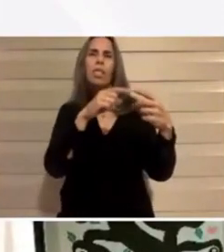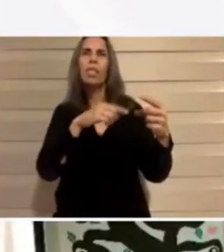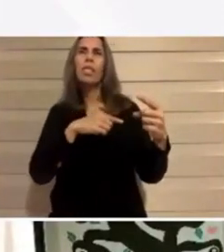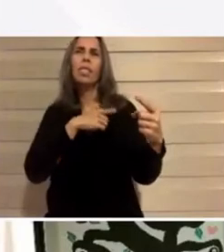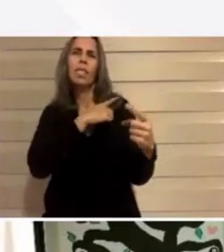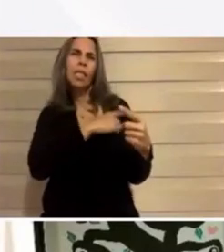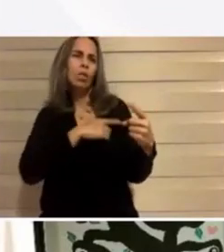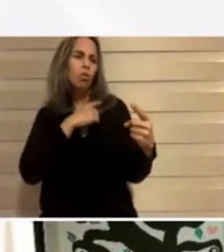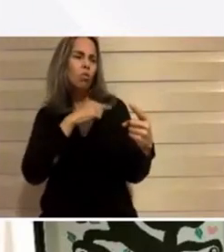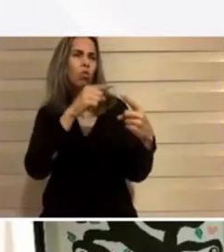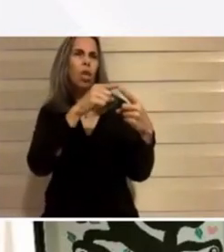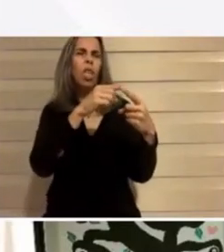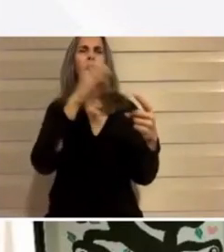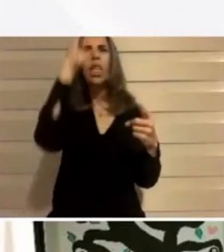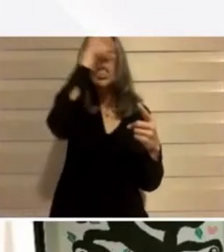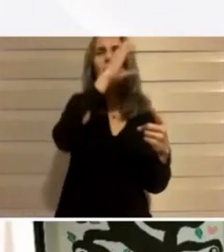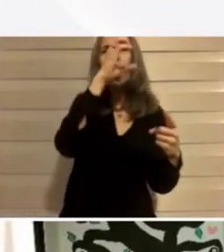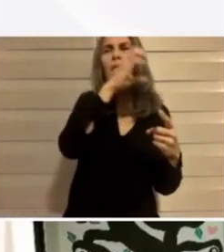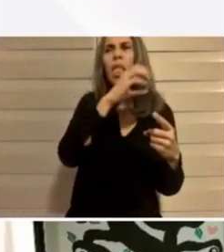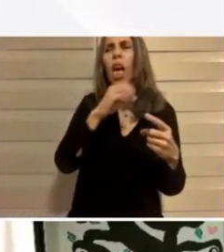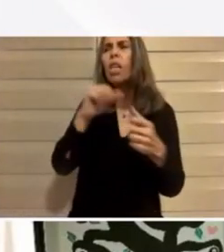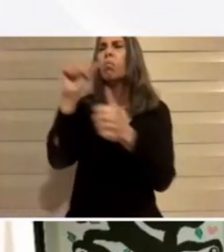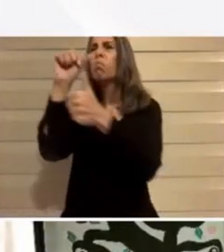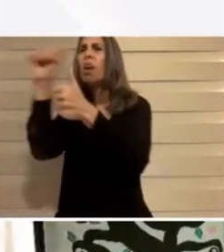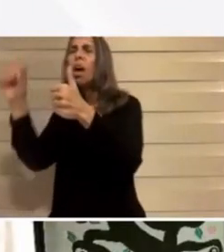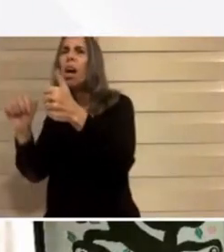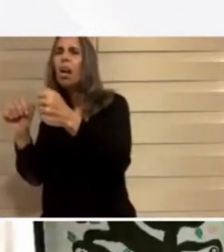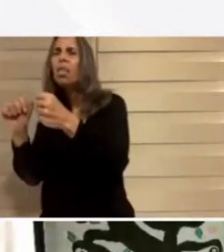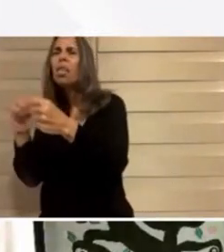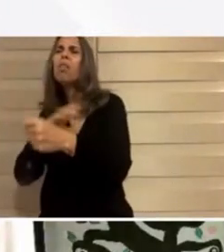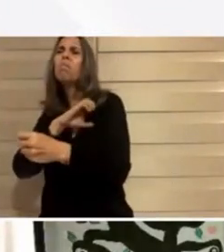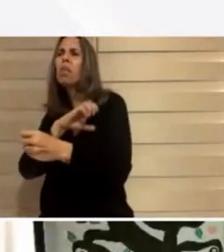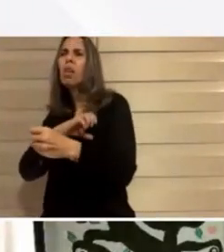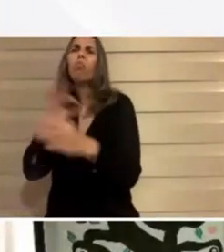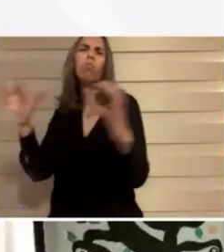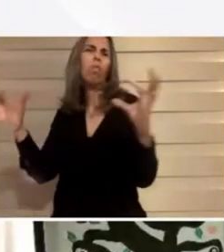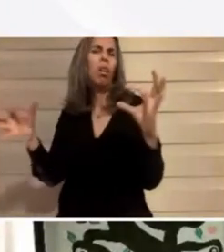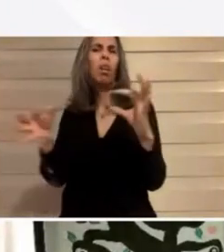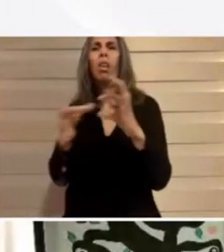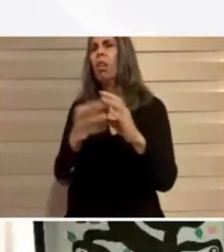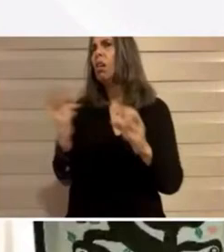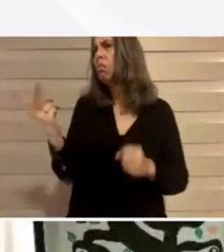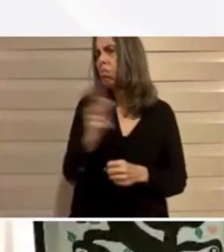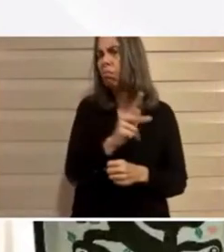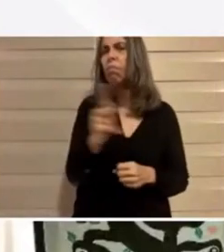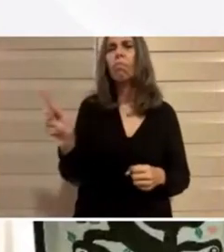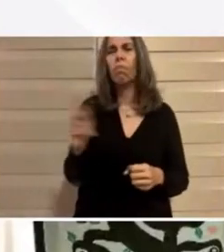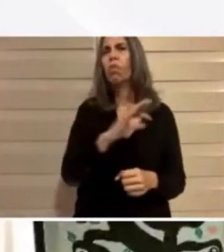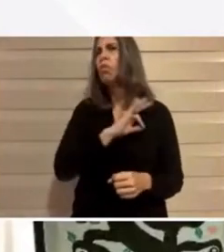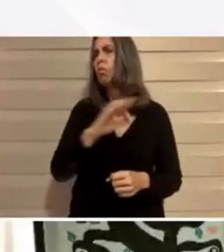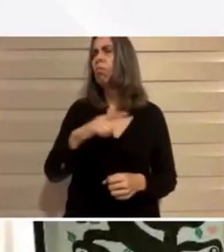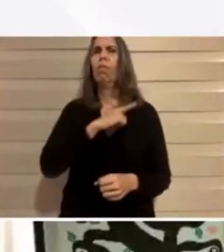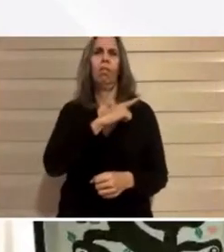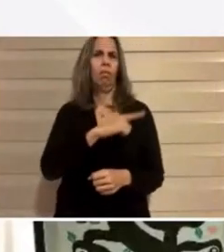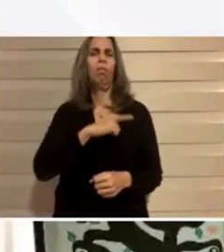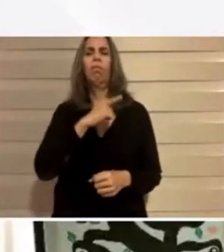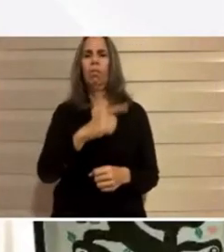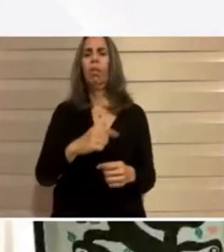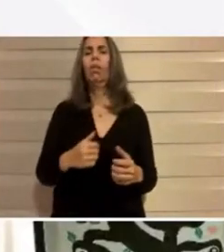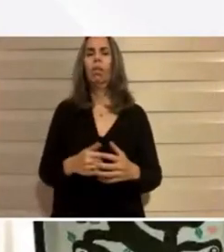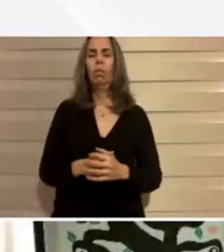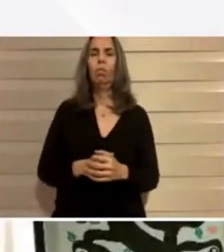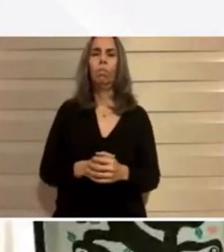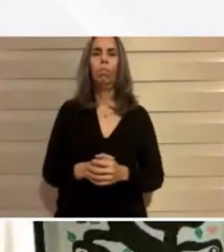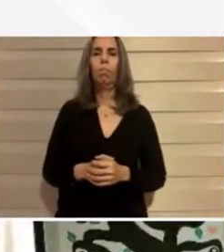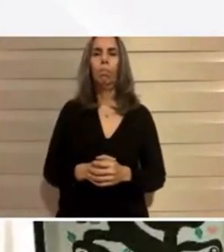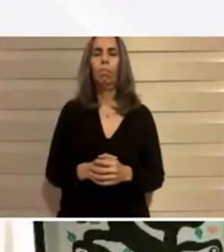me llame la atención. Después habrá tiempo para especializarse dentro de muchos años. Pero ojalá tengan todo esa, todavía